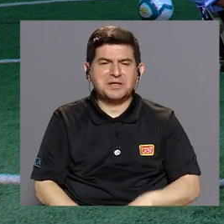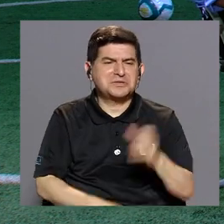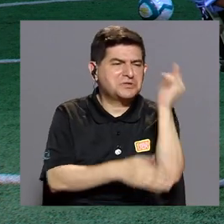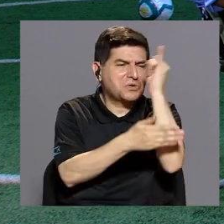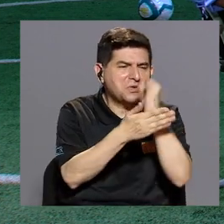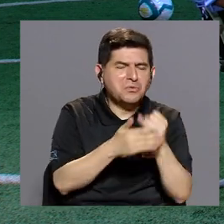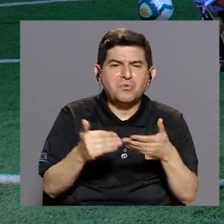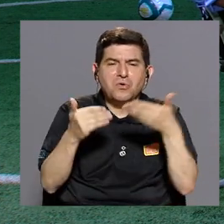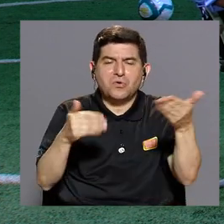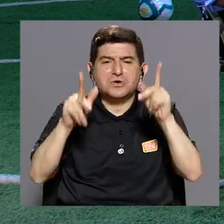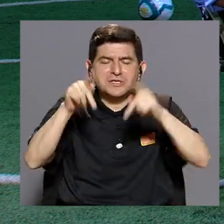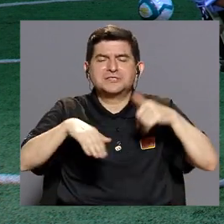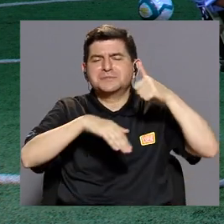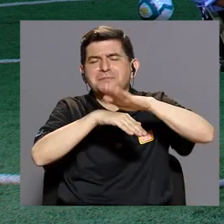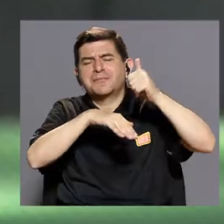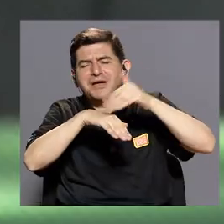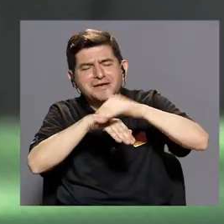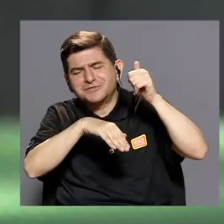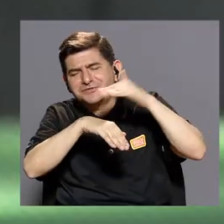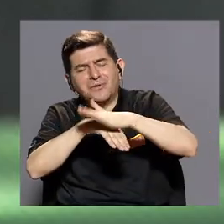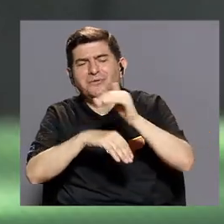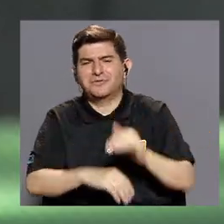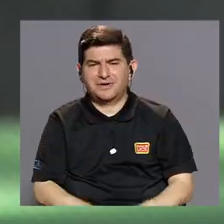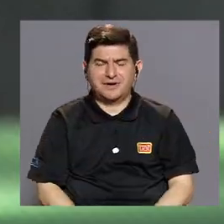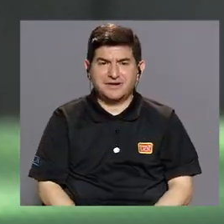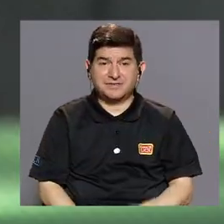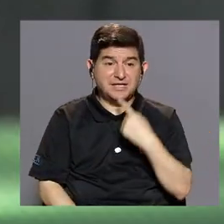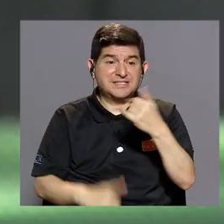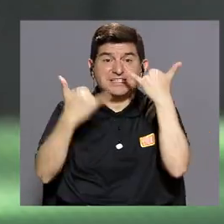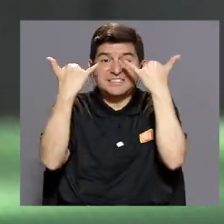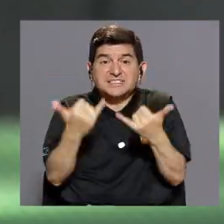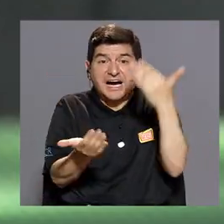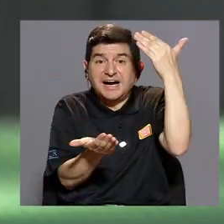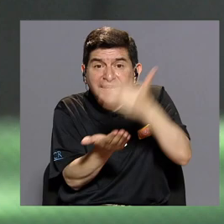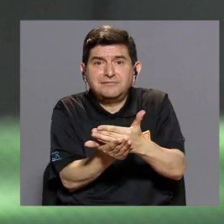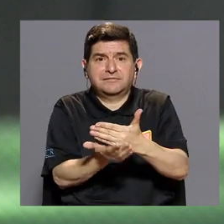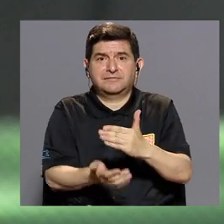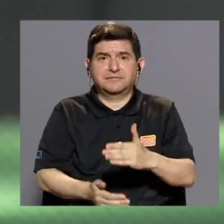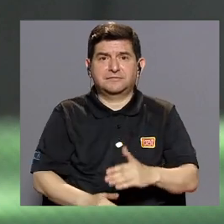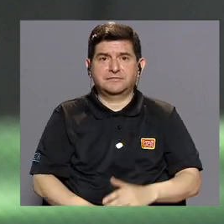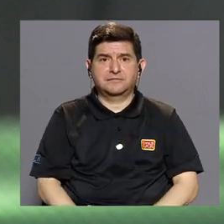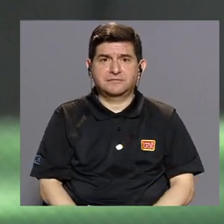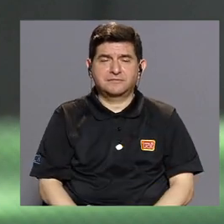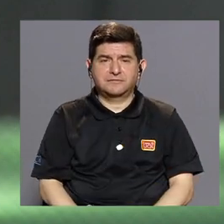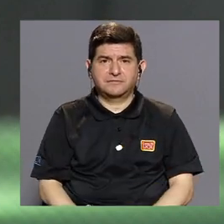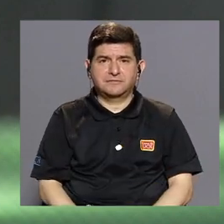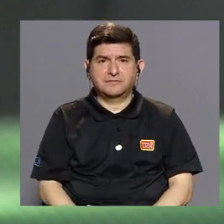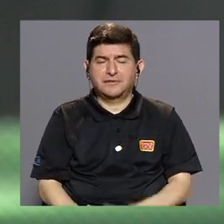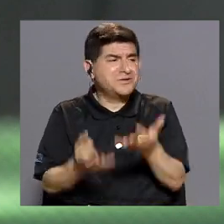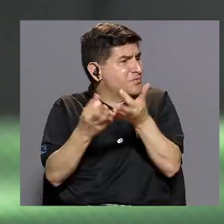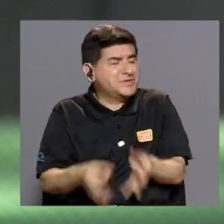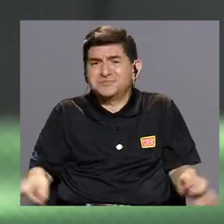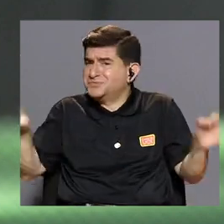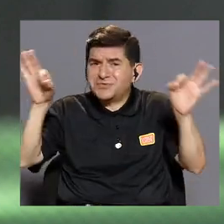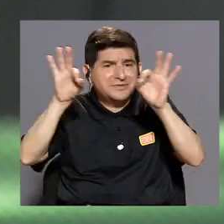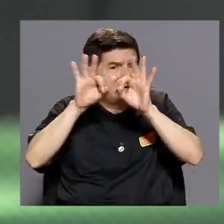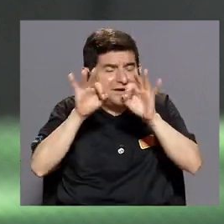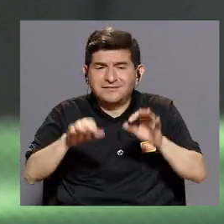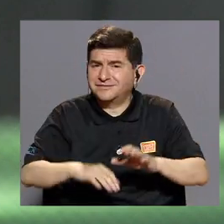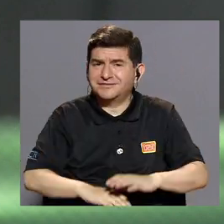memes, salieron cosas, la gente me los mandaba, ¿verdad? Que tú hay que decir ya, ¿verdad? Que no tiene la relevancia del